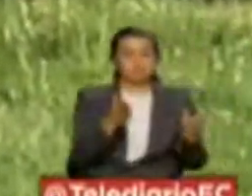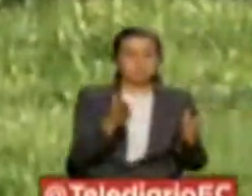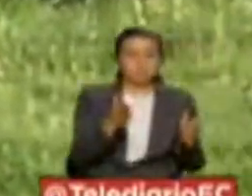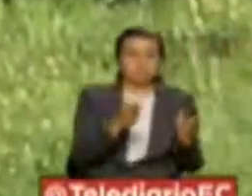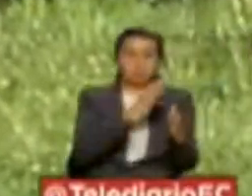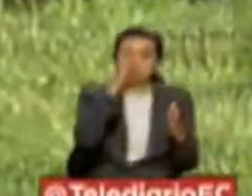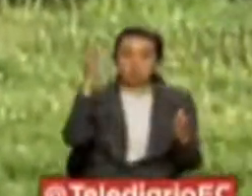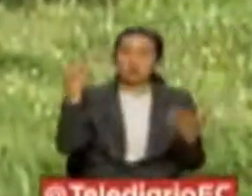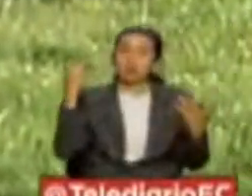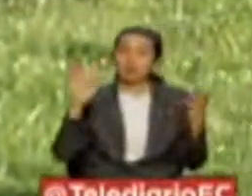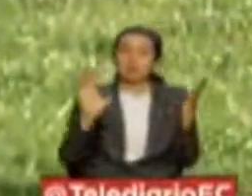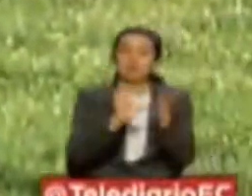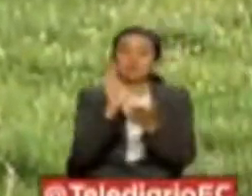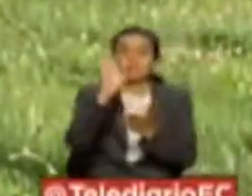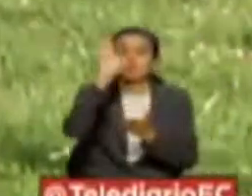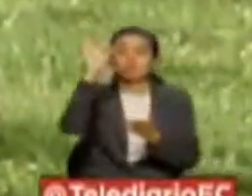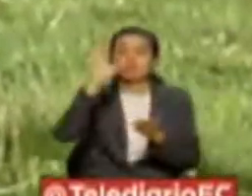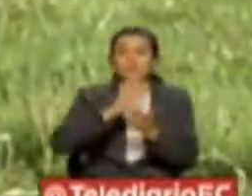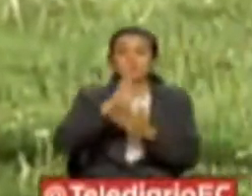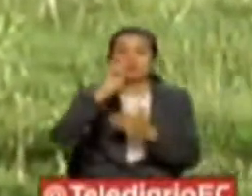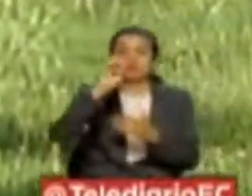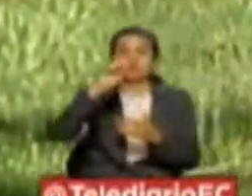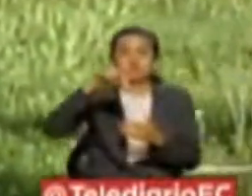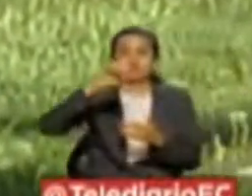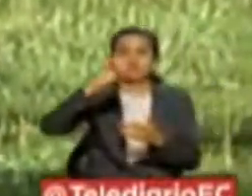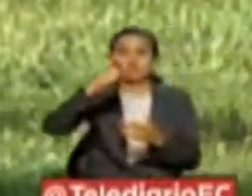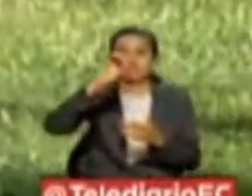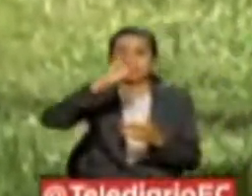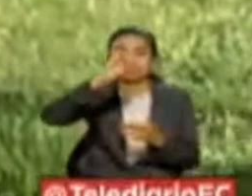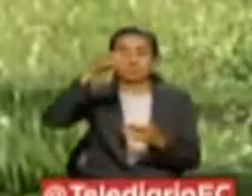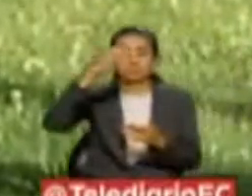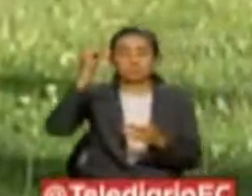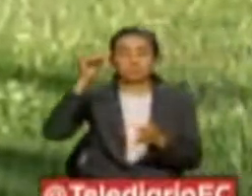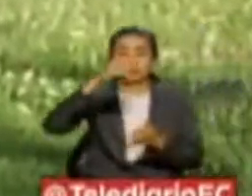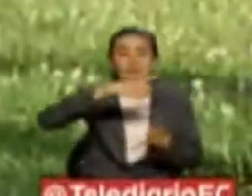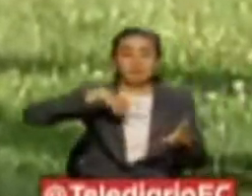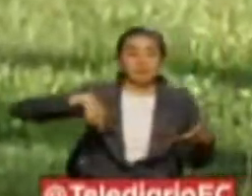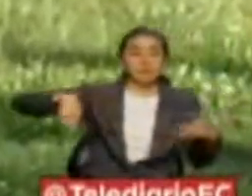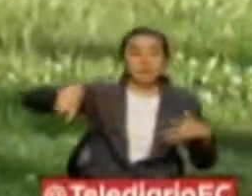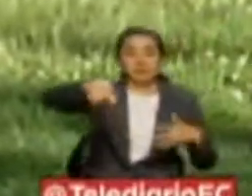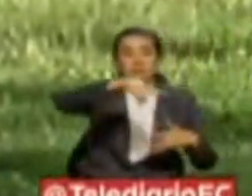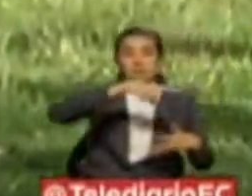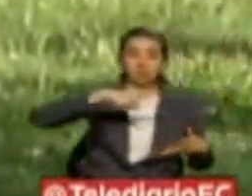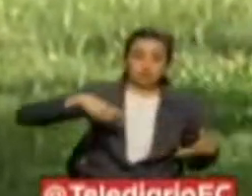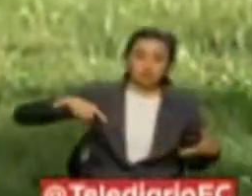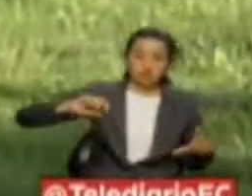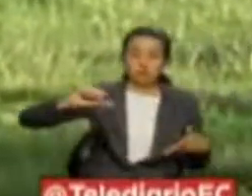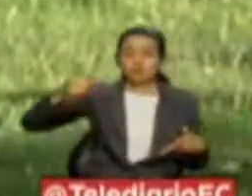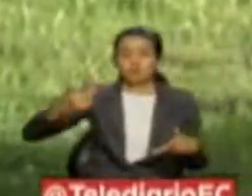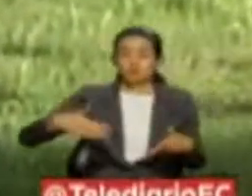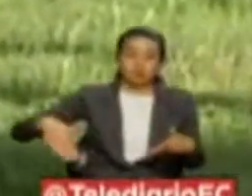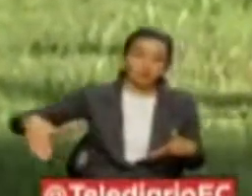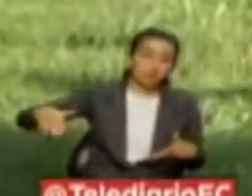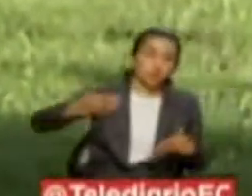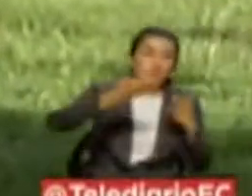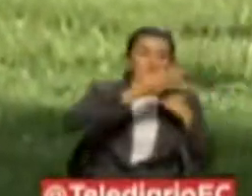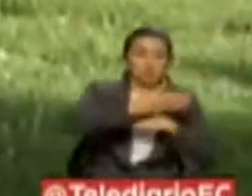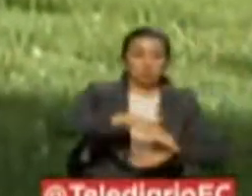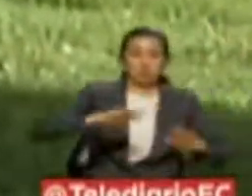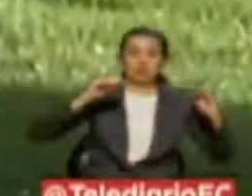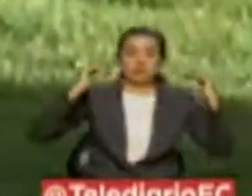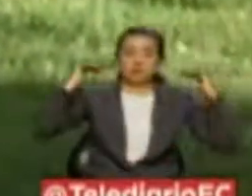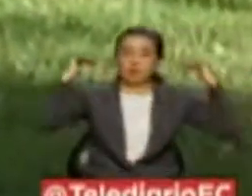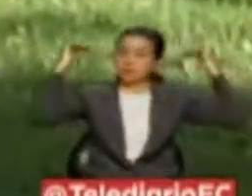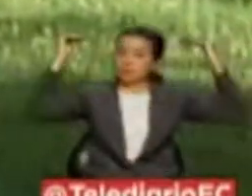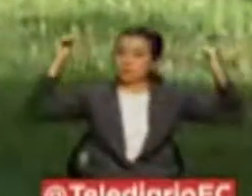van hacia el Colegio Benito Juárez, ahí hay un redondel, regresan por el otro carril y terminan en la Tribuna del